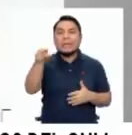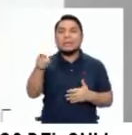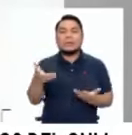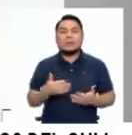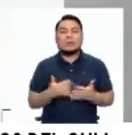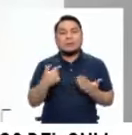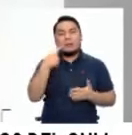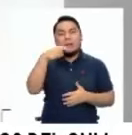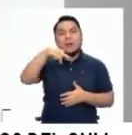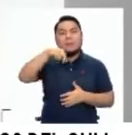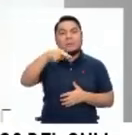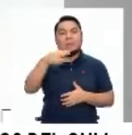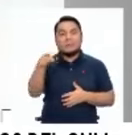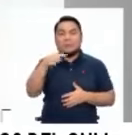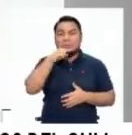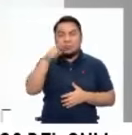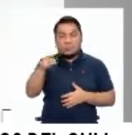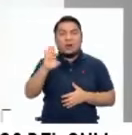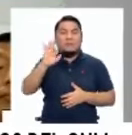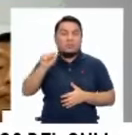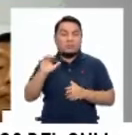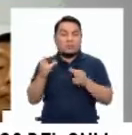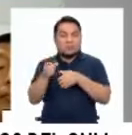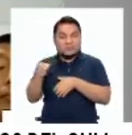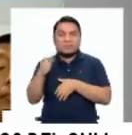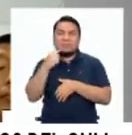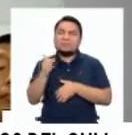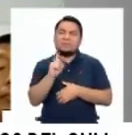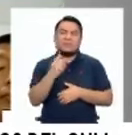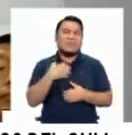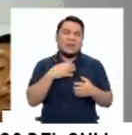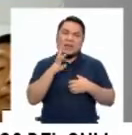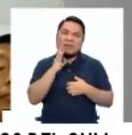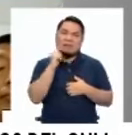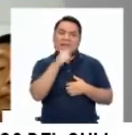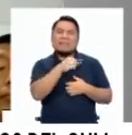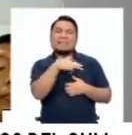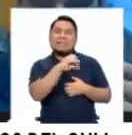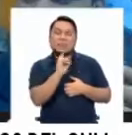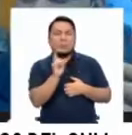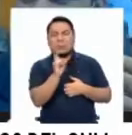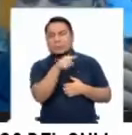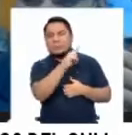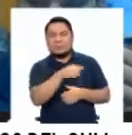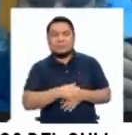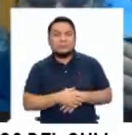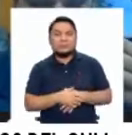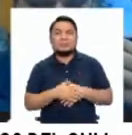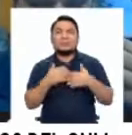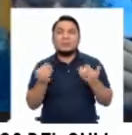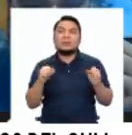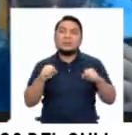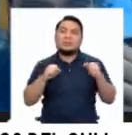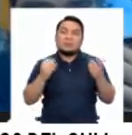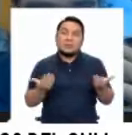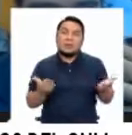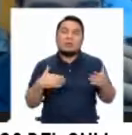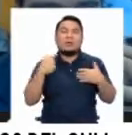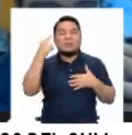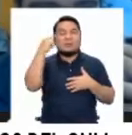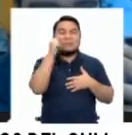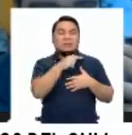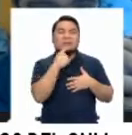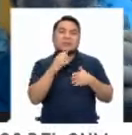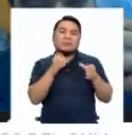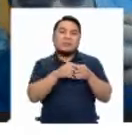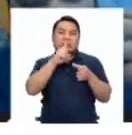Marta Chávez, parlamentaria de Fuerza Popular, rechazó los argumentos de Gino Costa. Sí, claro que, bueno, está estrenando